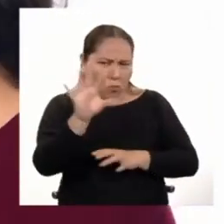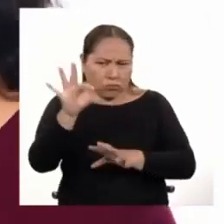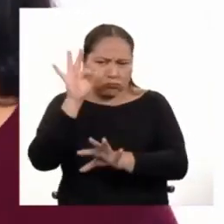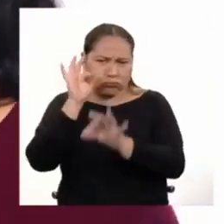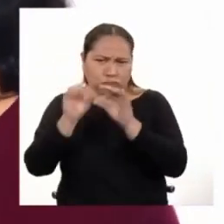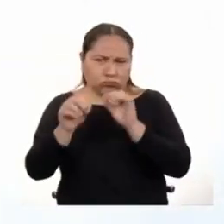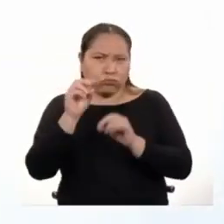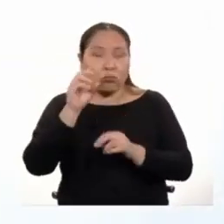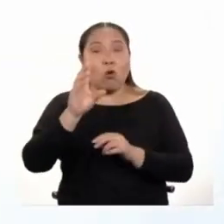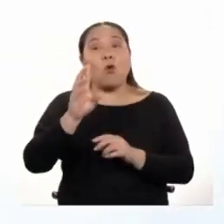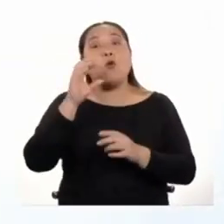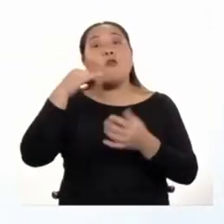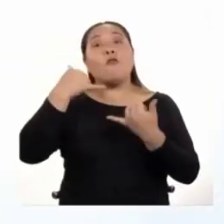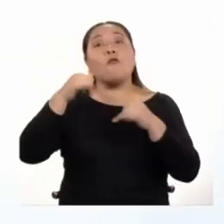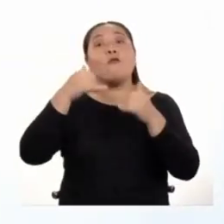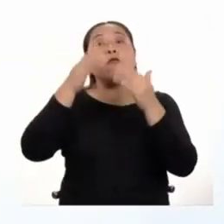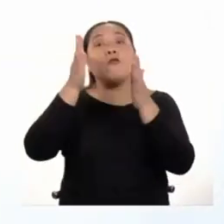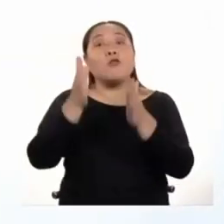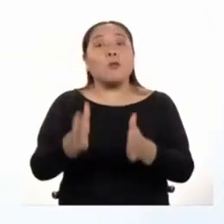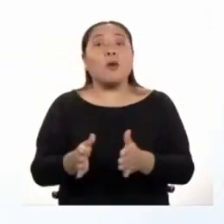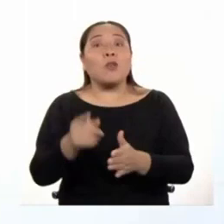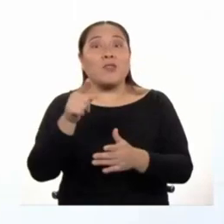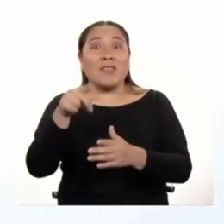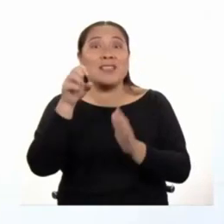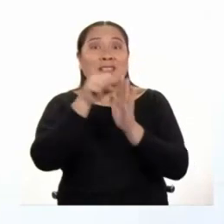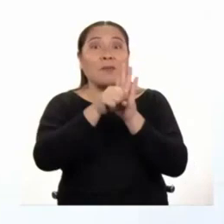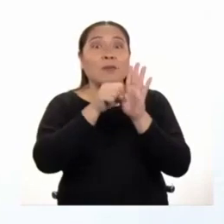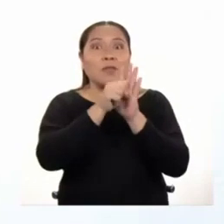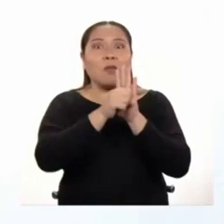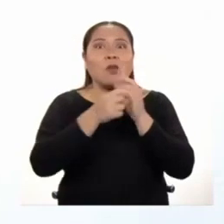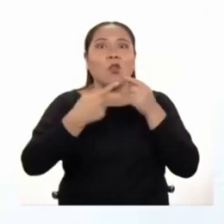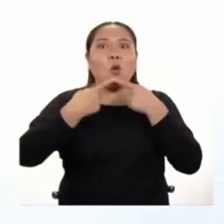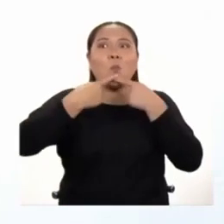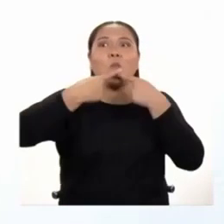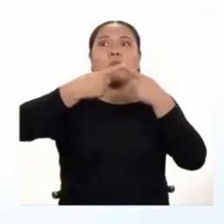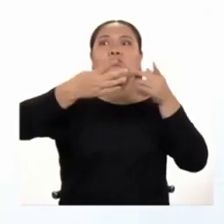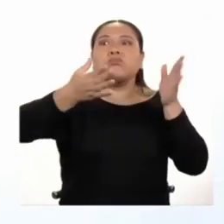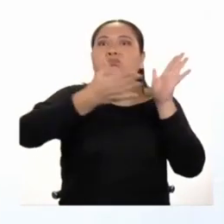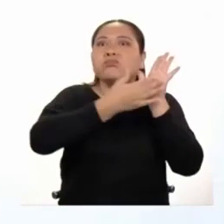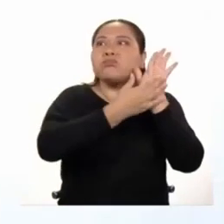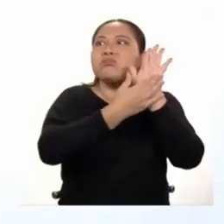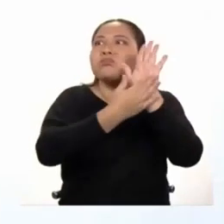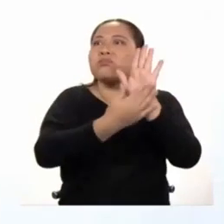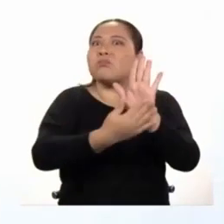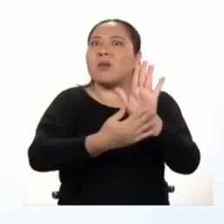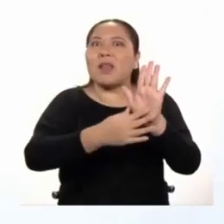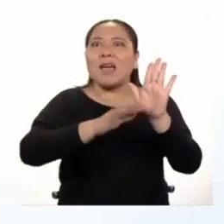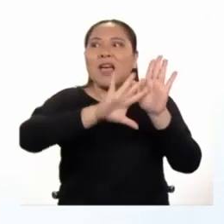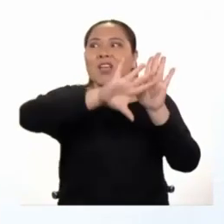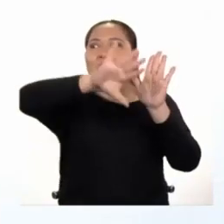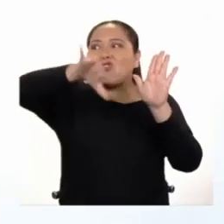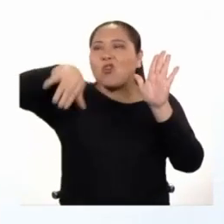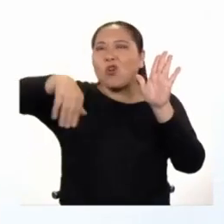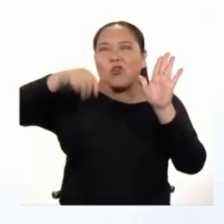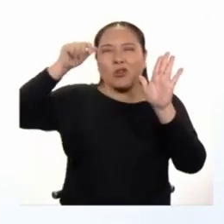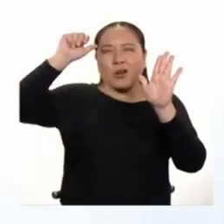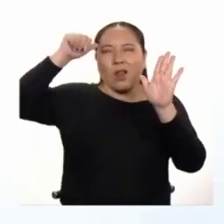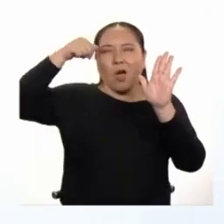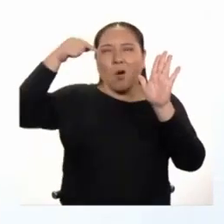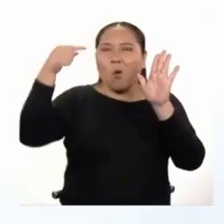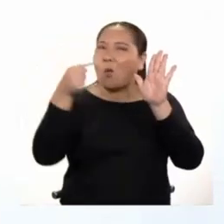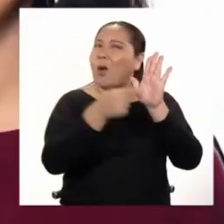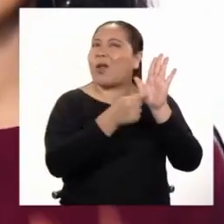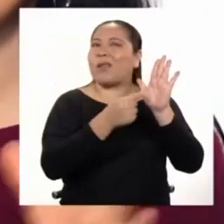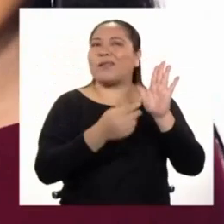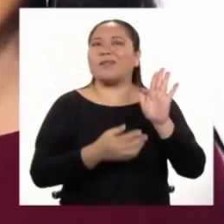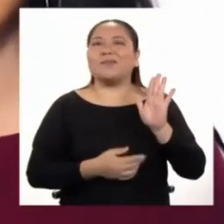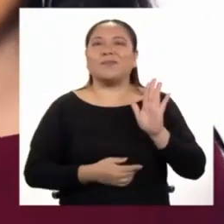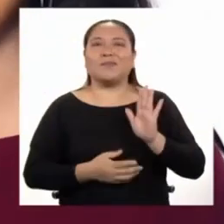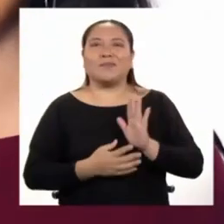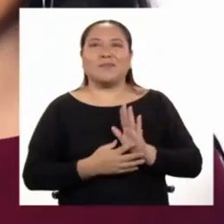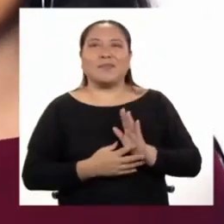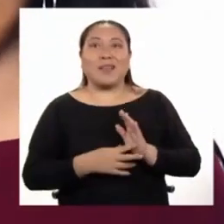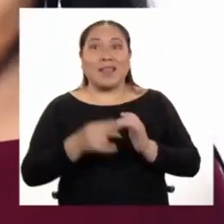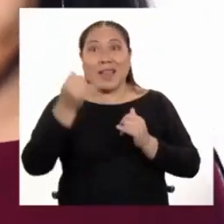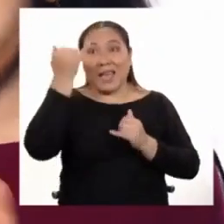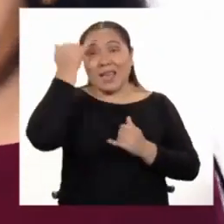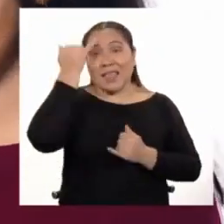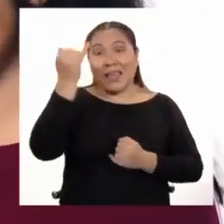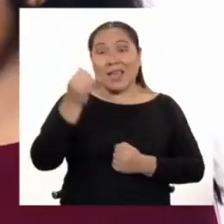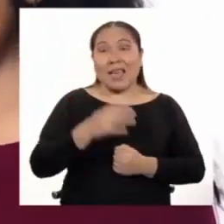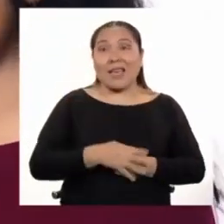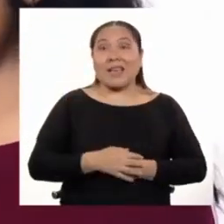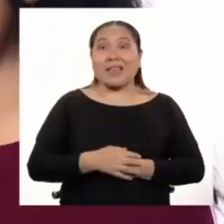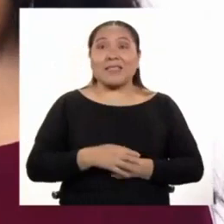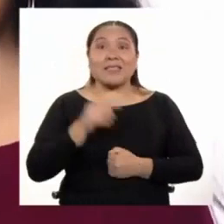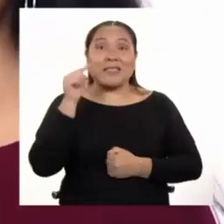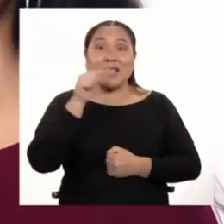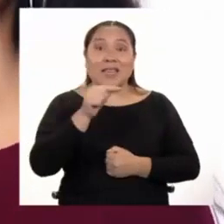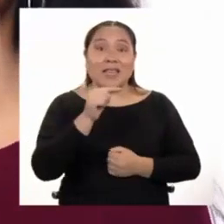video y lo promocionan para que quede en la memoria de todos y todas? La idea es